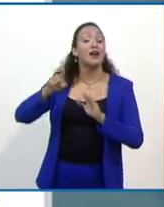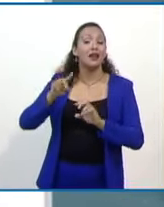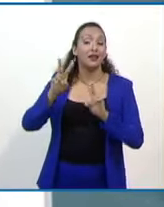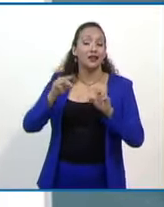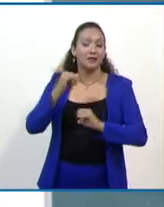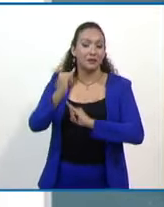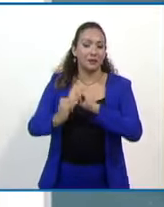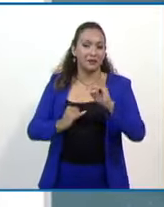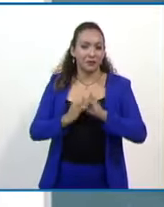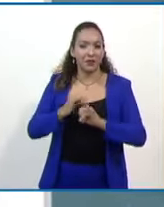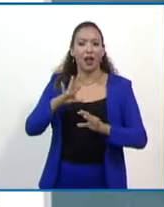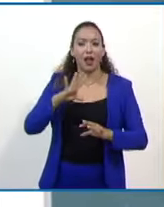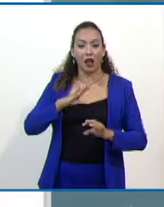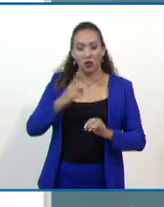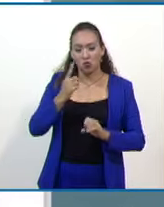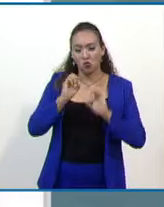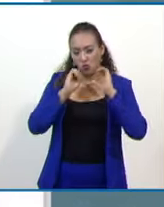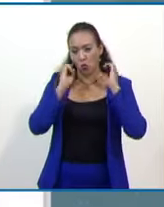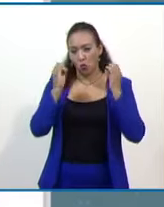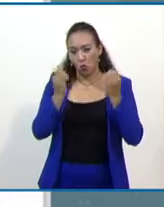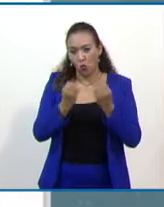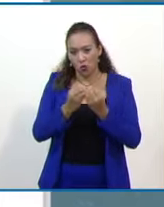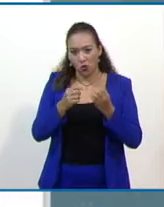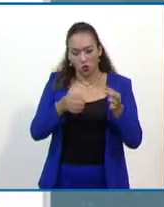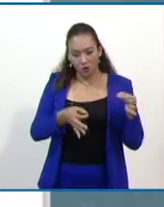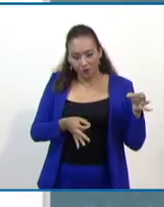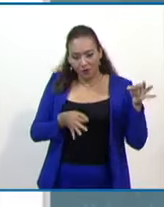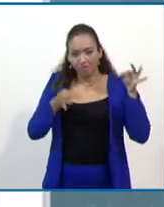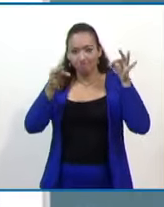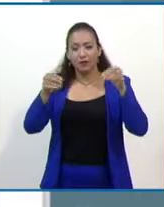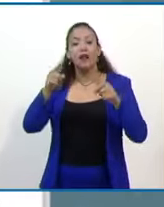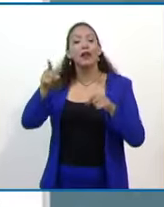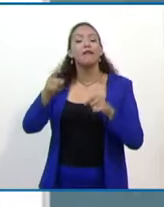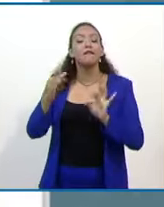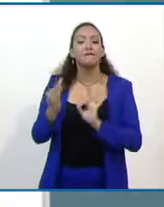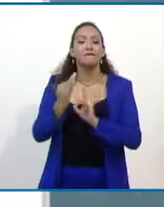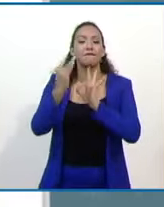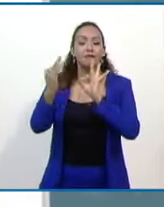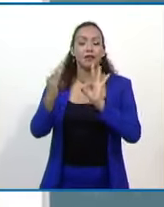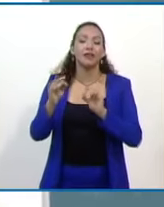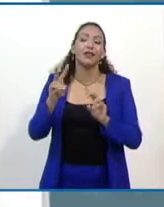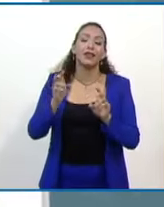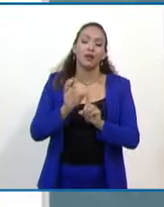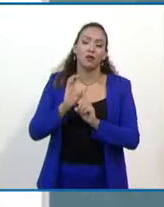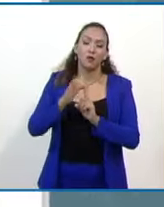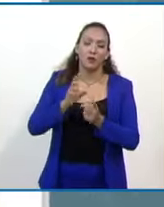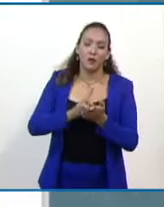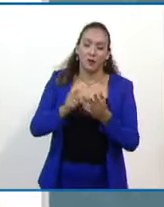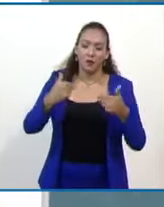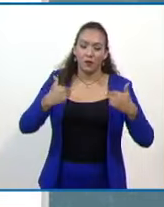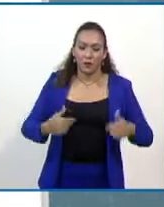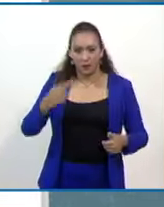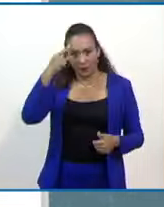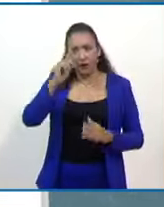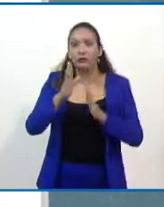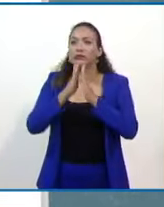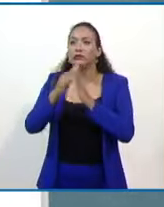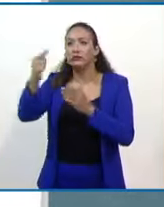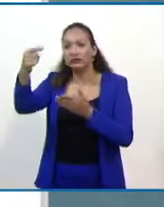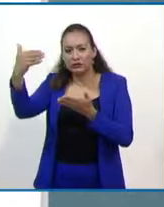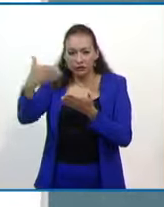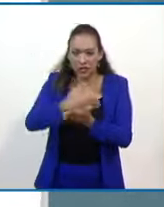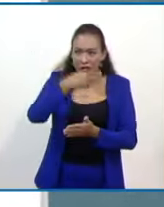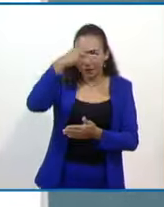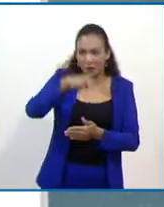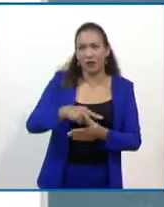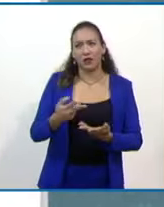Se trata de la primera organización académica que acude a la Comisión Interamericana de Derechos Humanos para solicitar su intervención y evitar